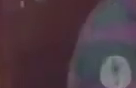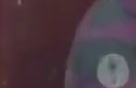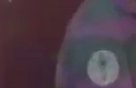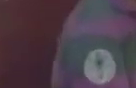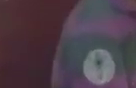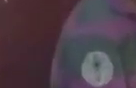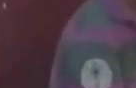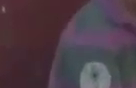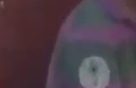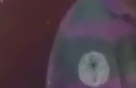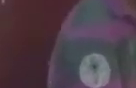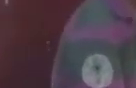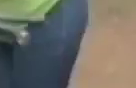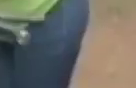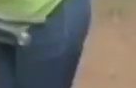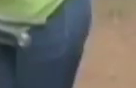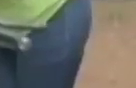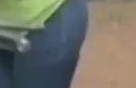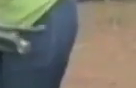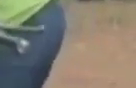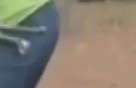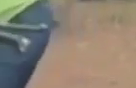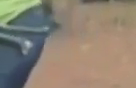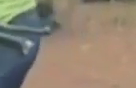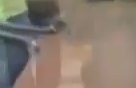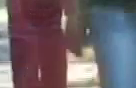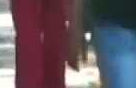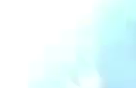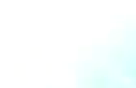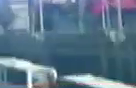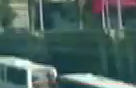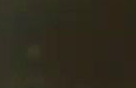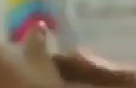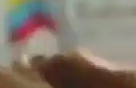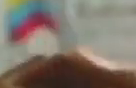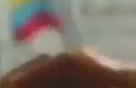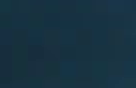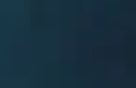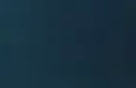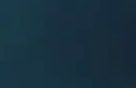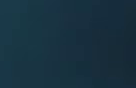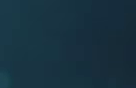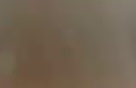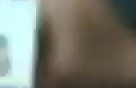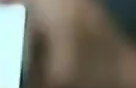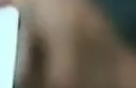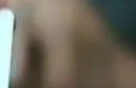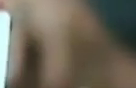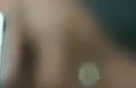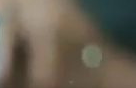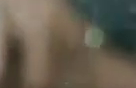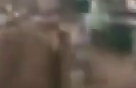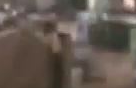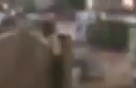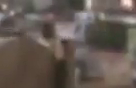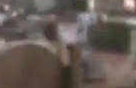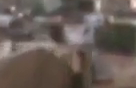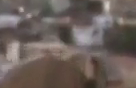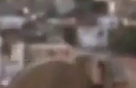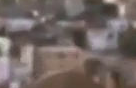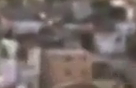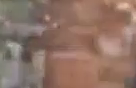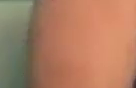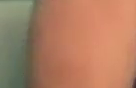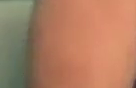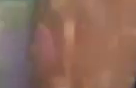la revolución desde la base, desde las catacumbas del pueblo. Se crea como herramienta para la protección social